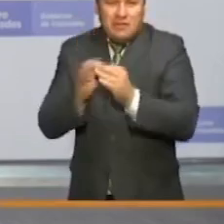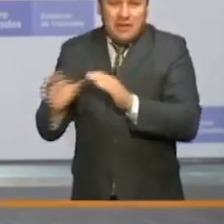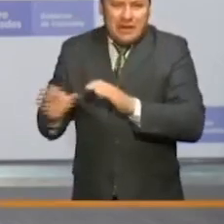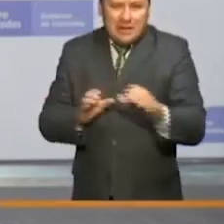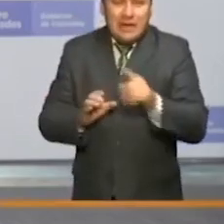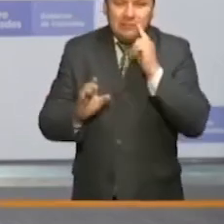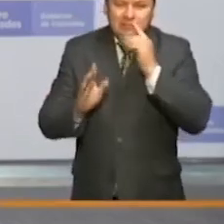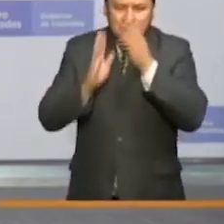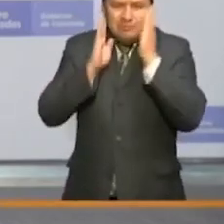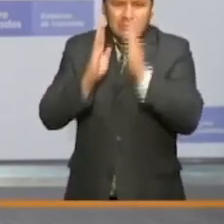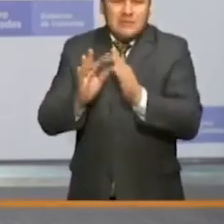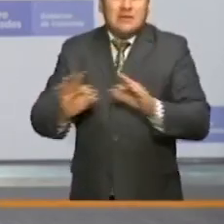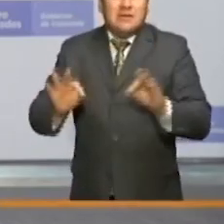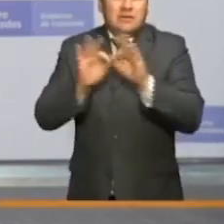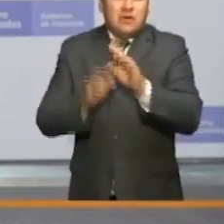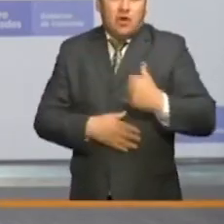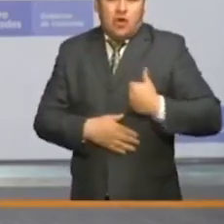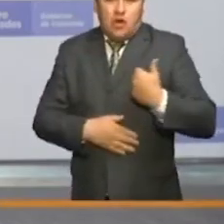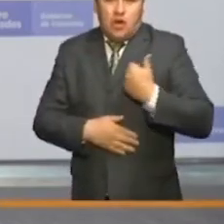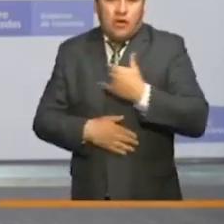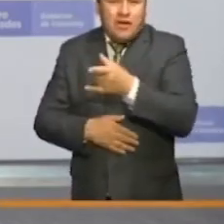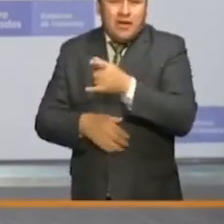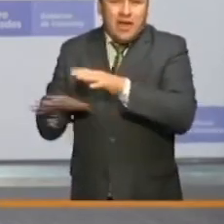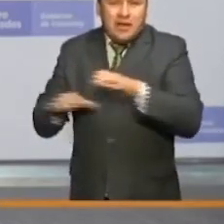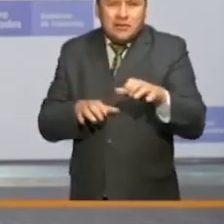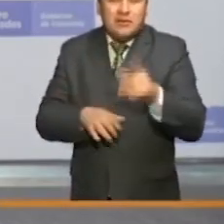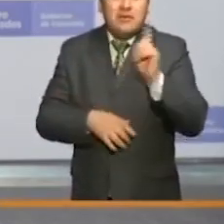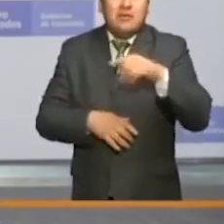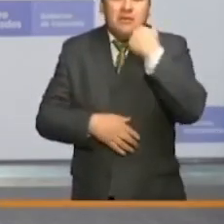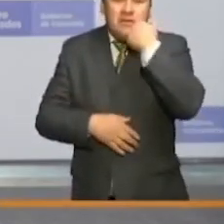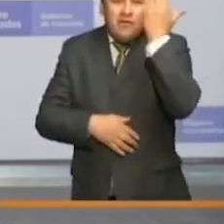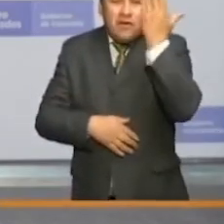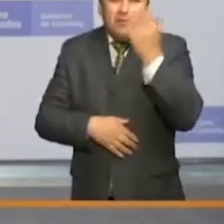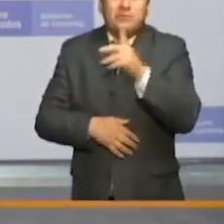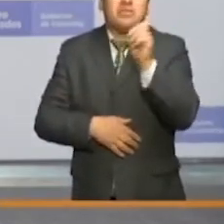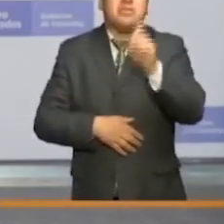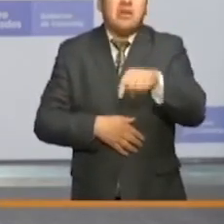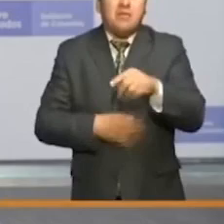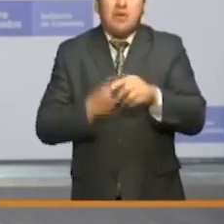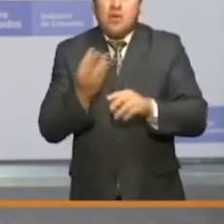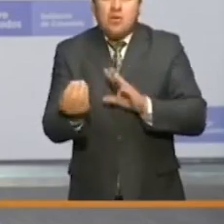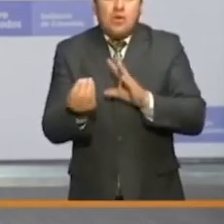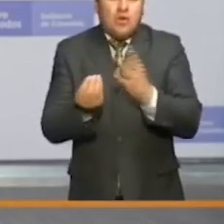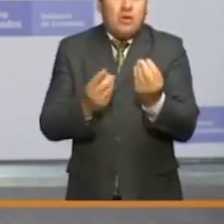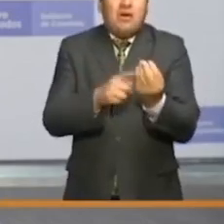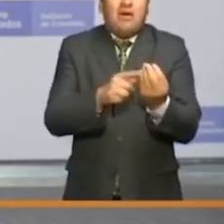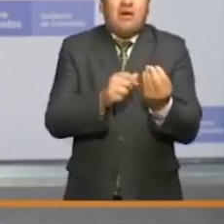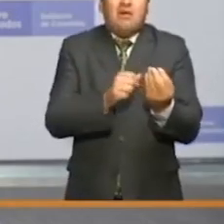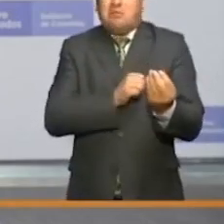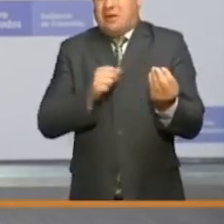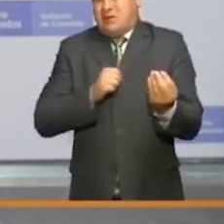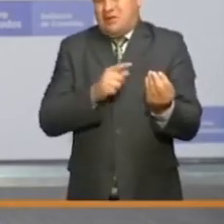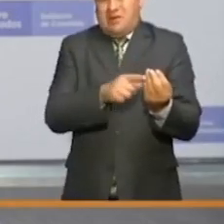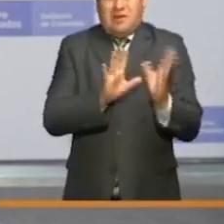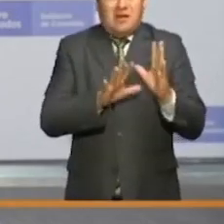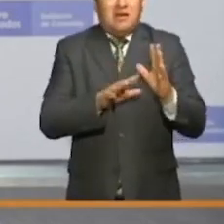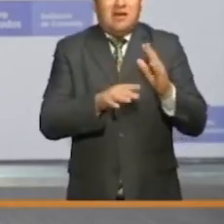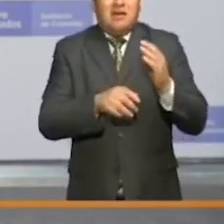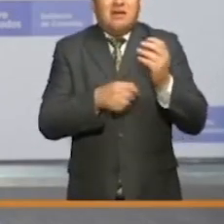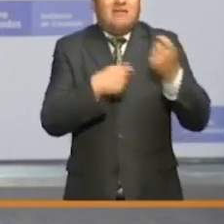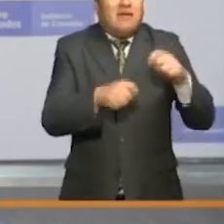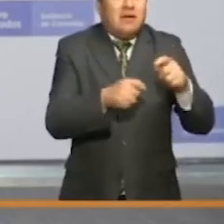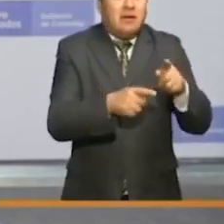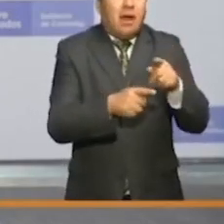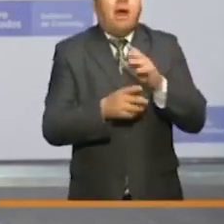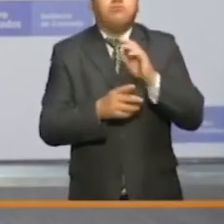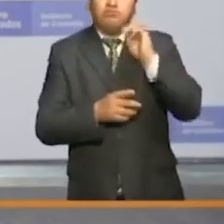jóvenes en acción colombia mayor pero también los informales que no hacen parte de esos programas puedan tener acceso a algunos